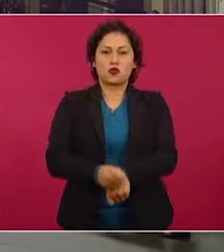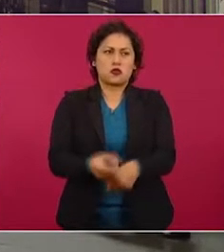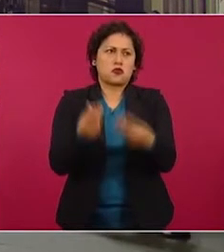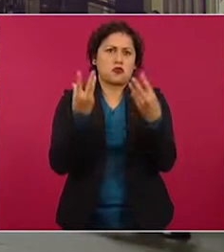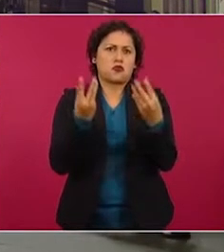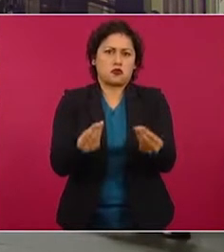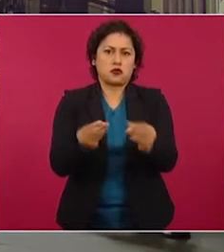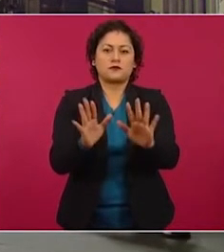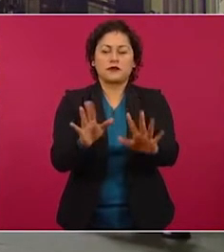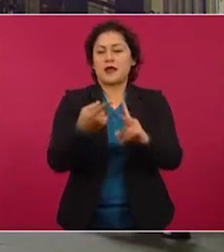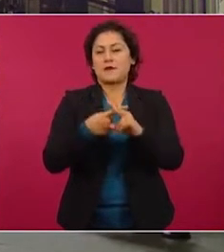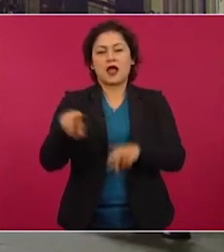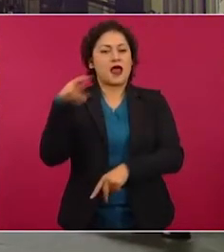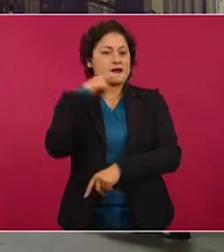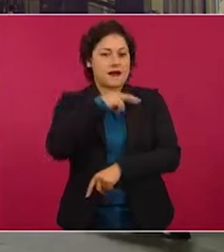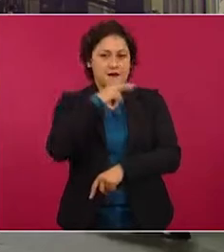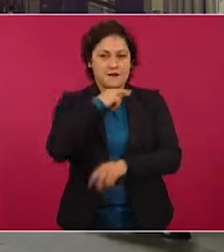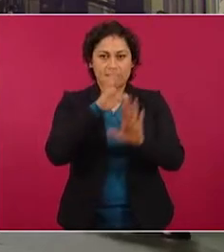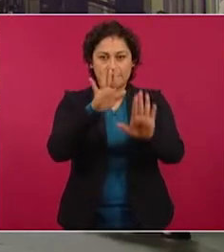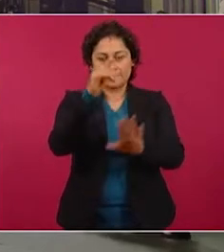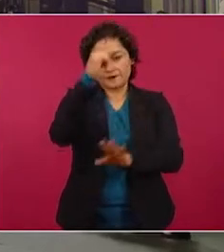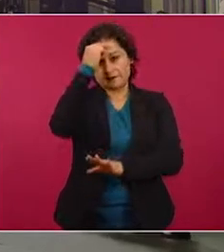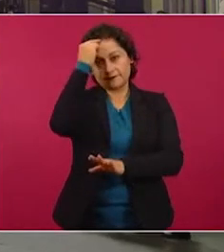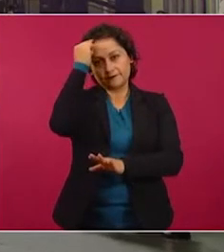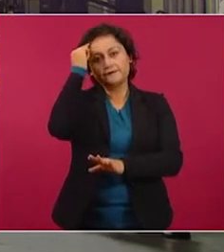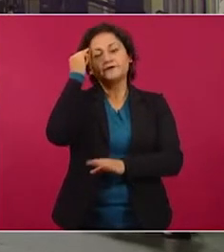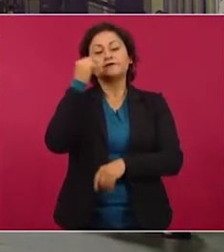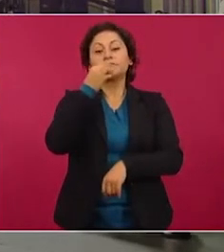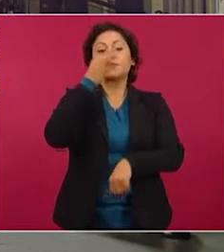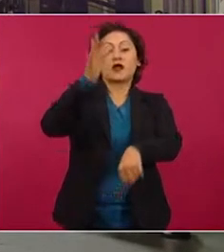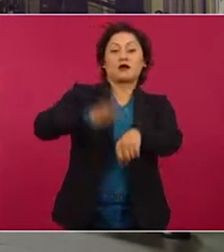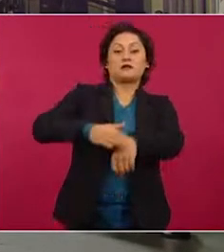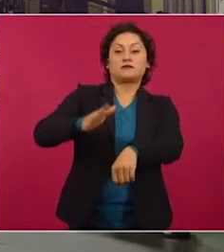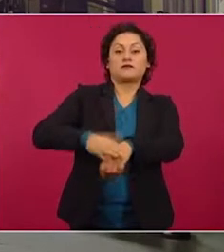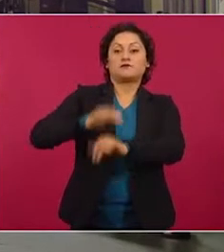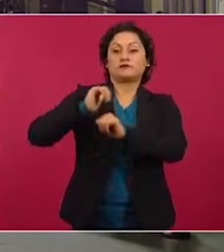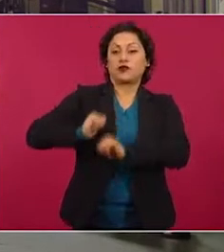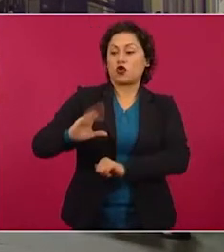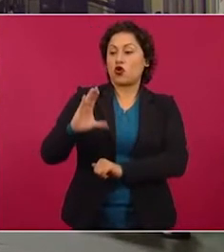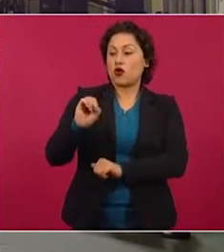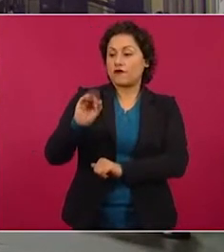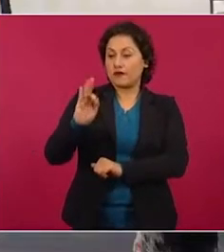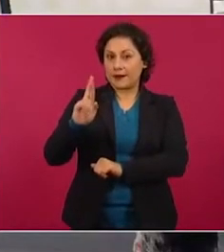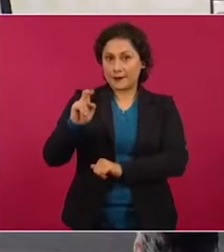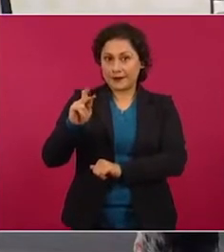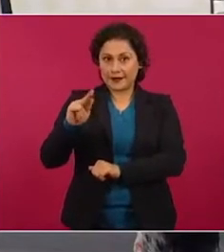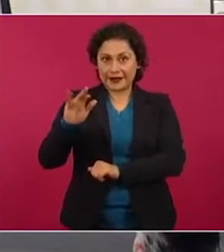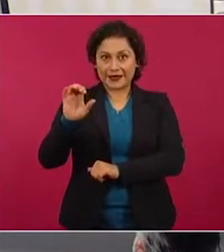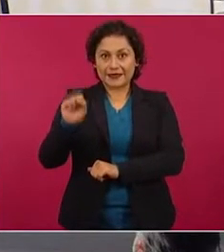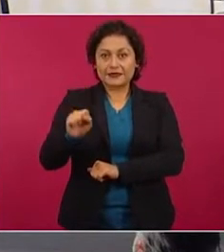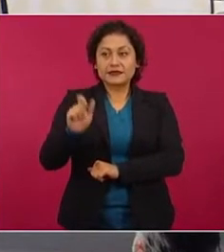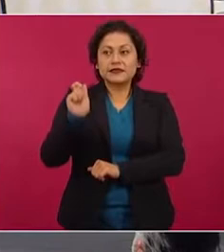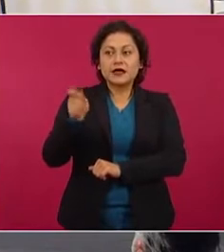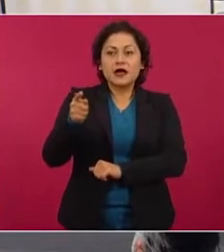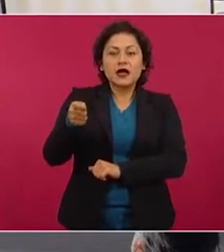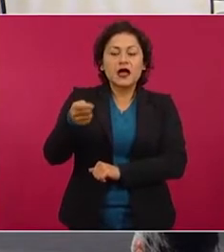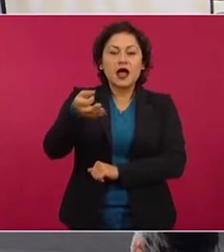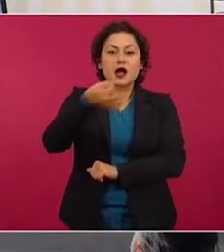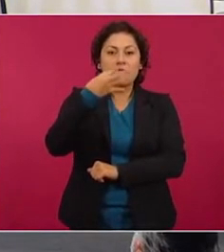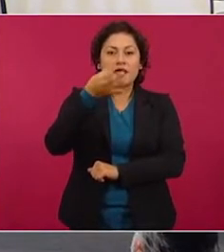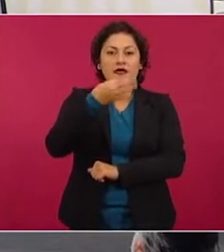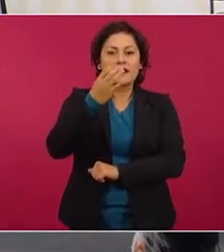rápido. Primero, vamos a presentar una alerta de COFEPRIS sobre falsificaciones de un medicamento contra el